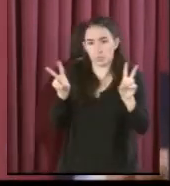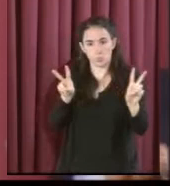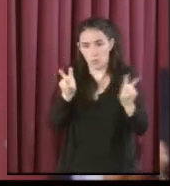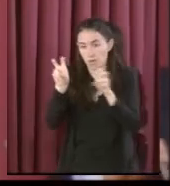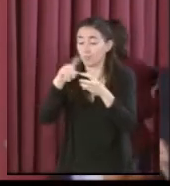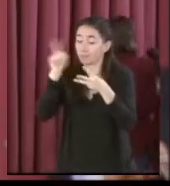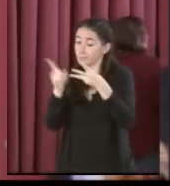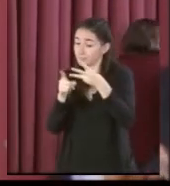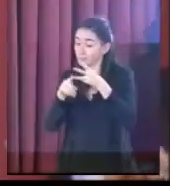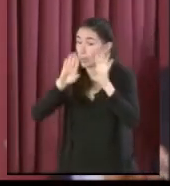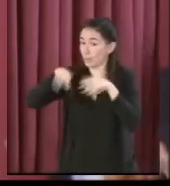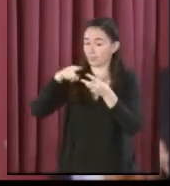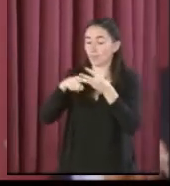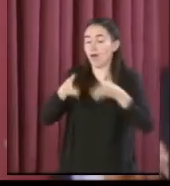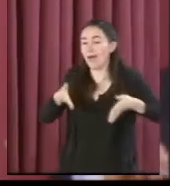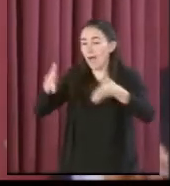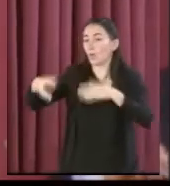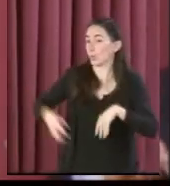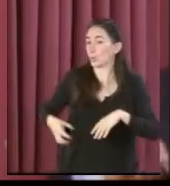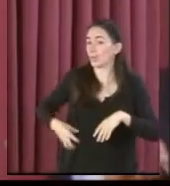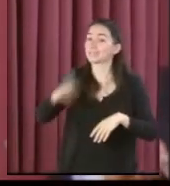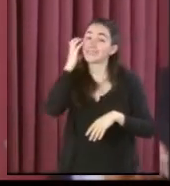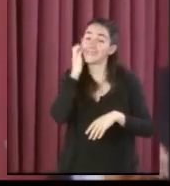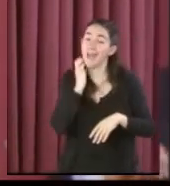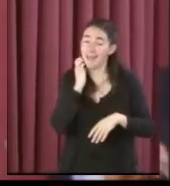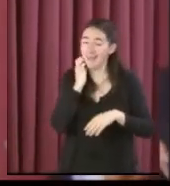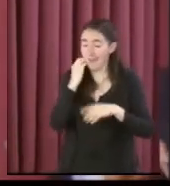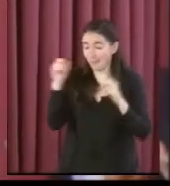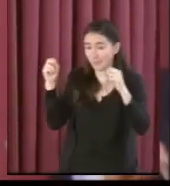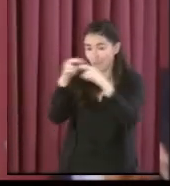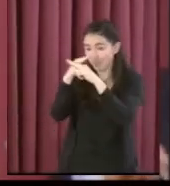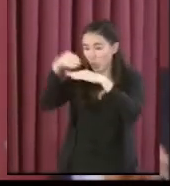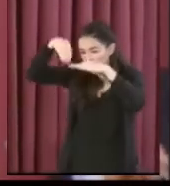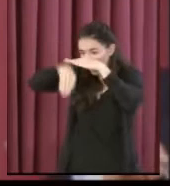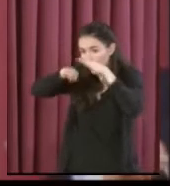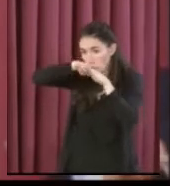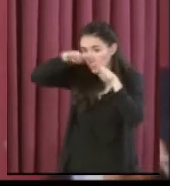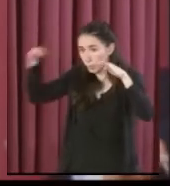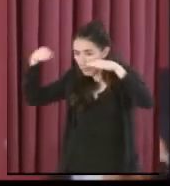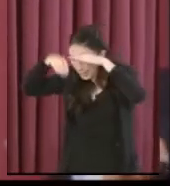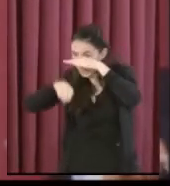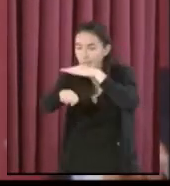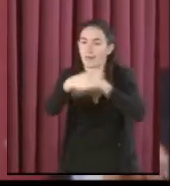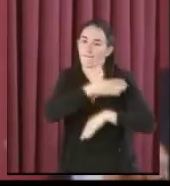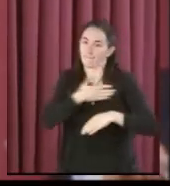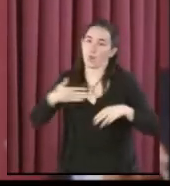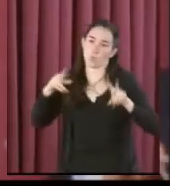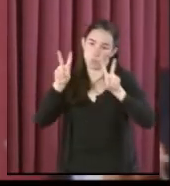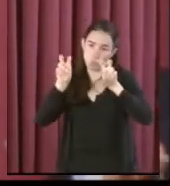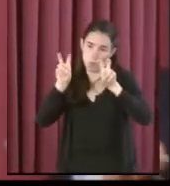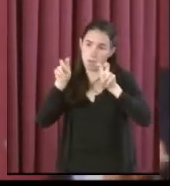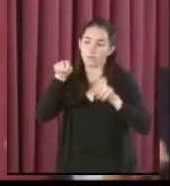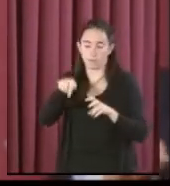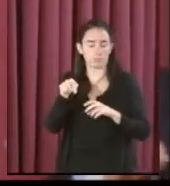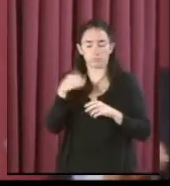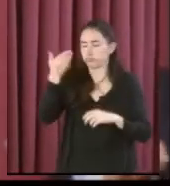resolver la intersección de Duques de Nájera, el futuro túnel de Vara de Rey, la famosa alternativa C, también una intervención clave